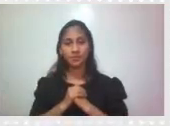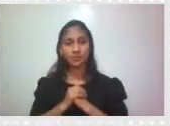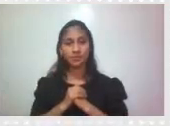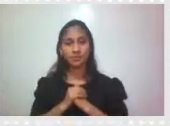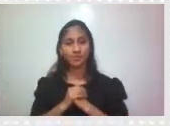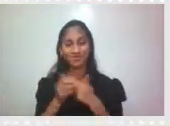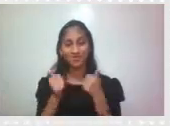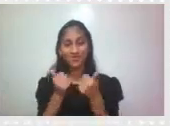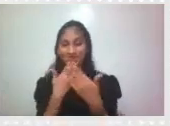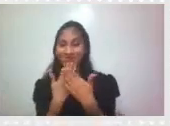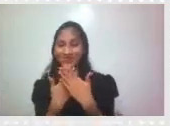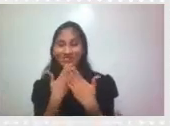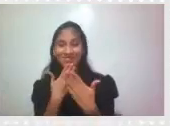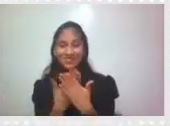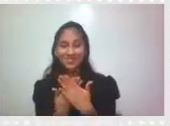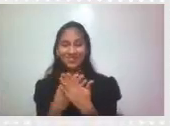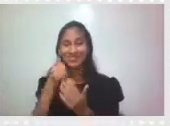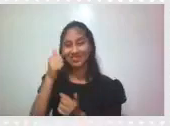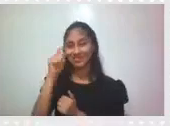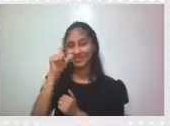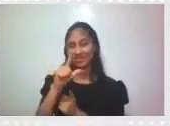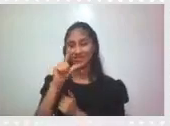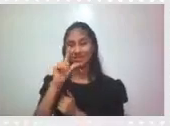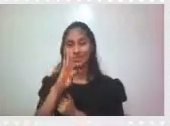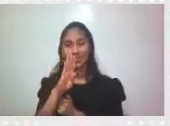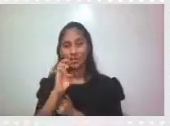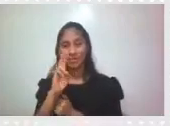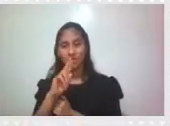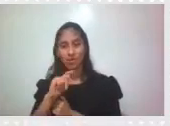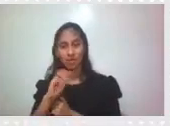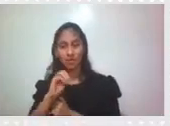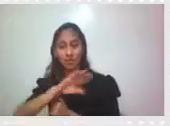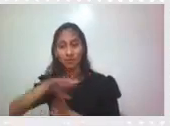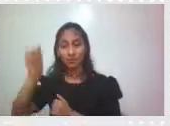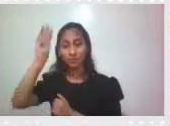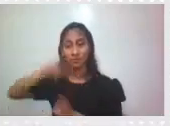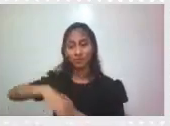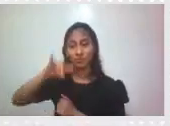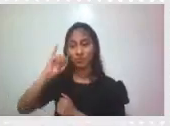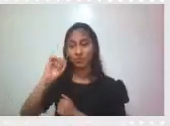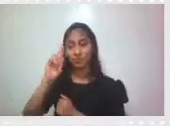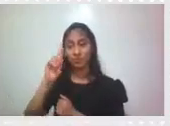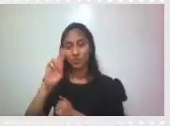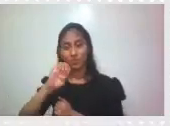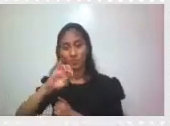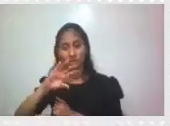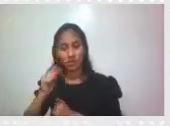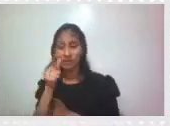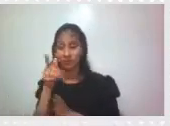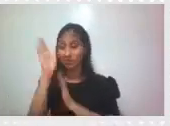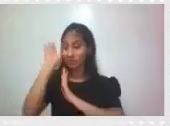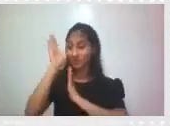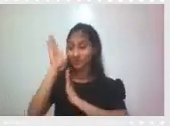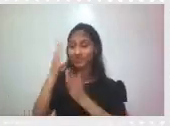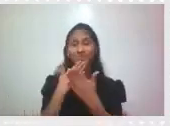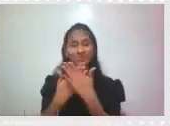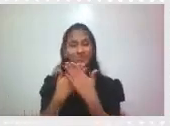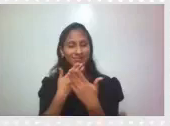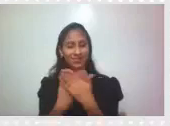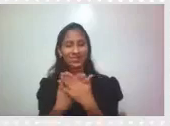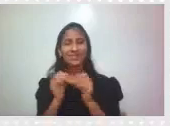Y muchas gracias, Alberto, Mireya, por esta exposición. Les recordamos que esta